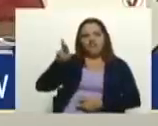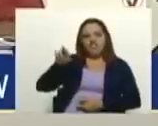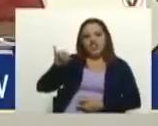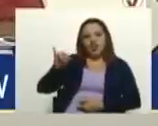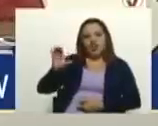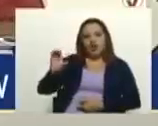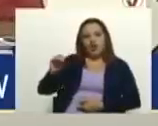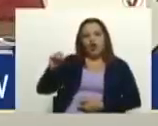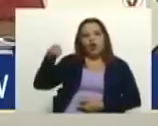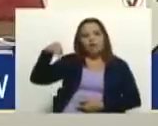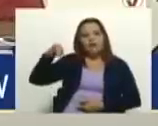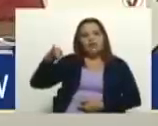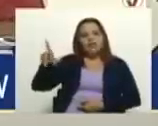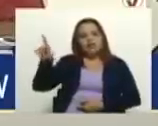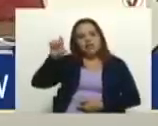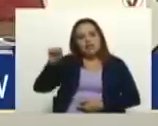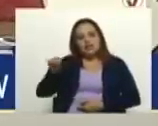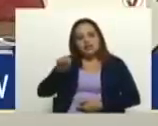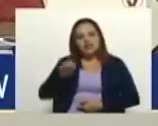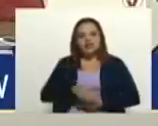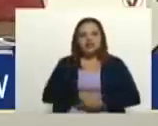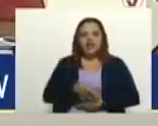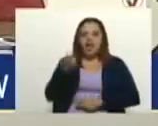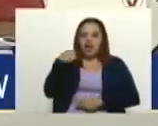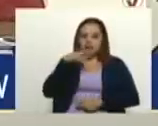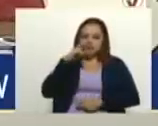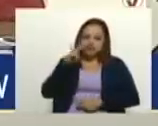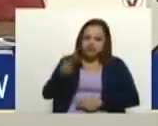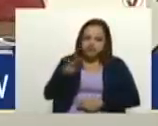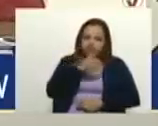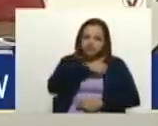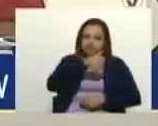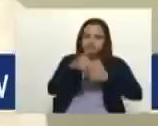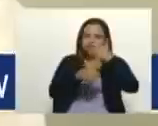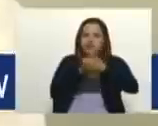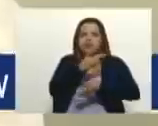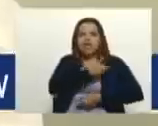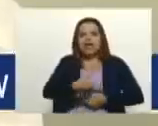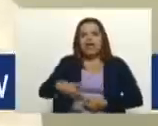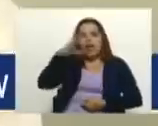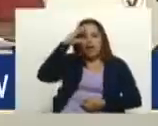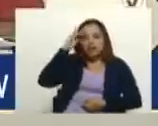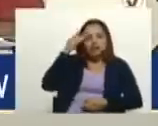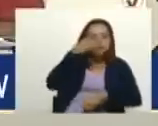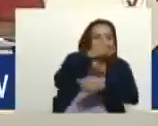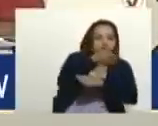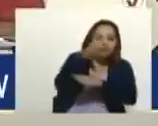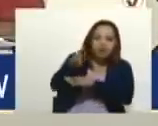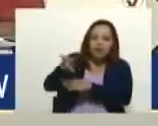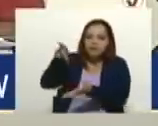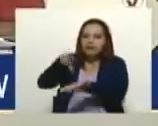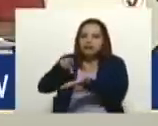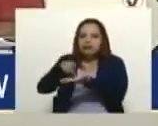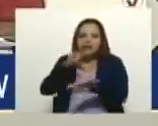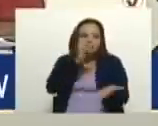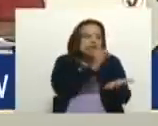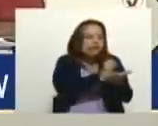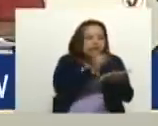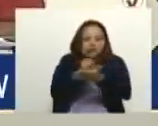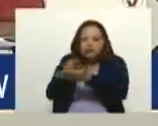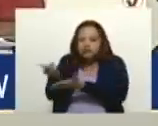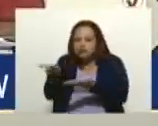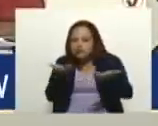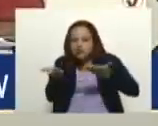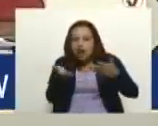vicepresidenta Delcy Rodríguez inspeccionando, haciendo recorridos, participando, chequeando, porque